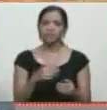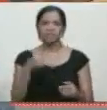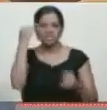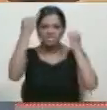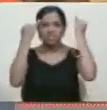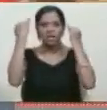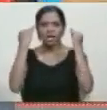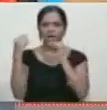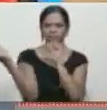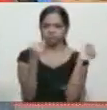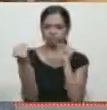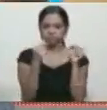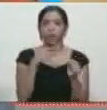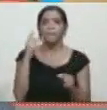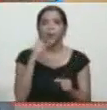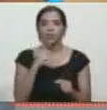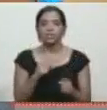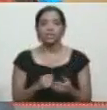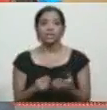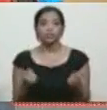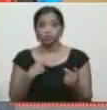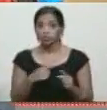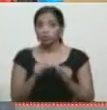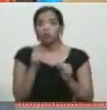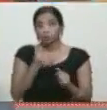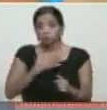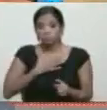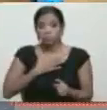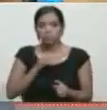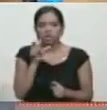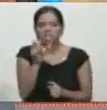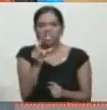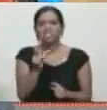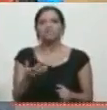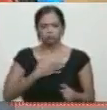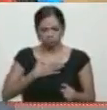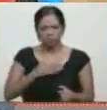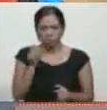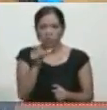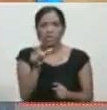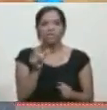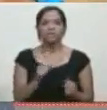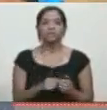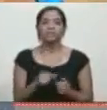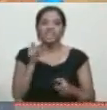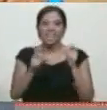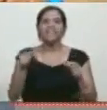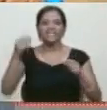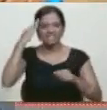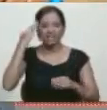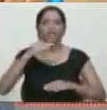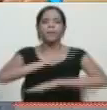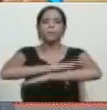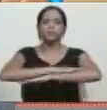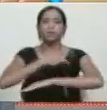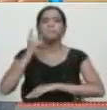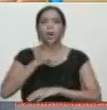político, si estamos en desacuerdo con algo? Yo he sido crítico, yo he sido crítico, y la gente conoce mis posiciones